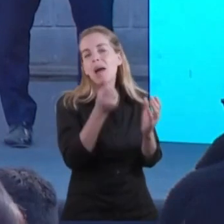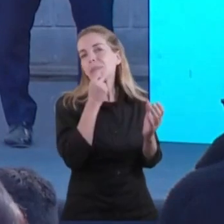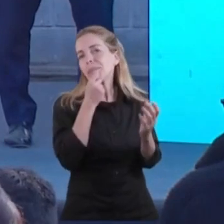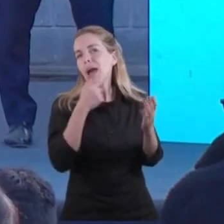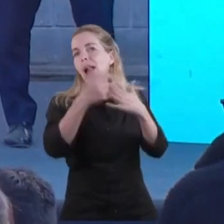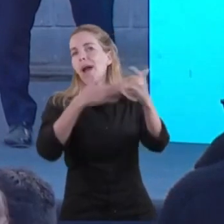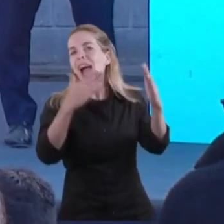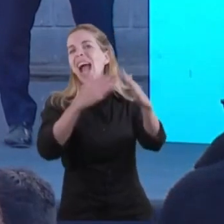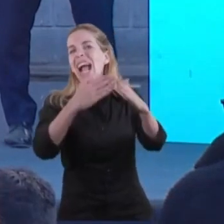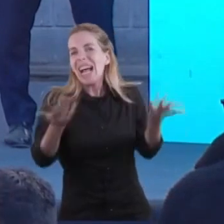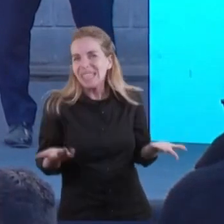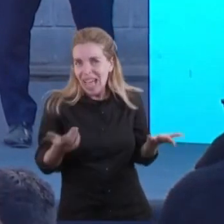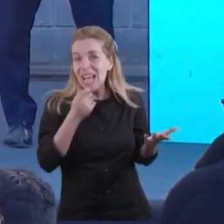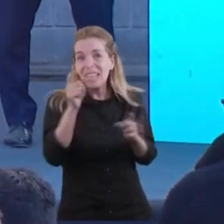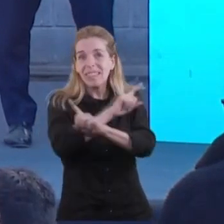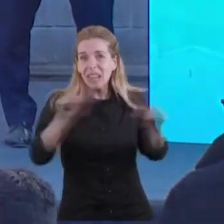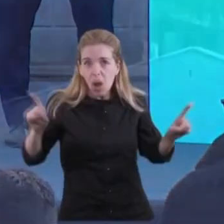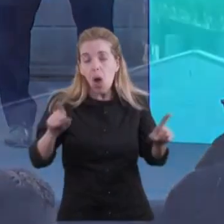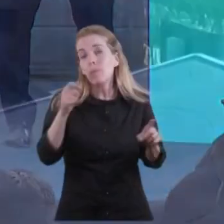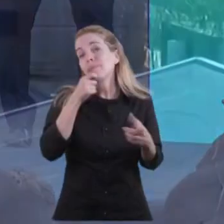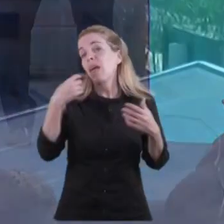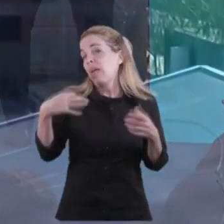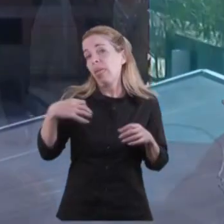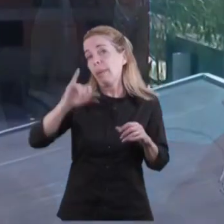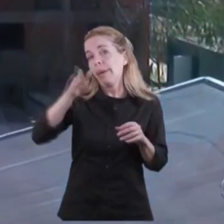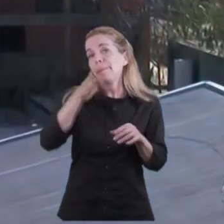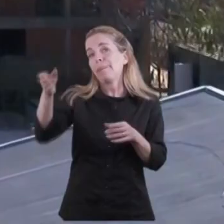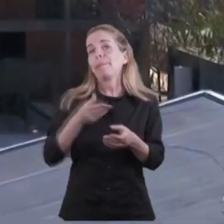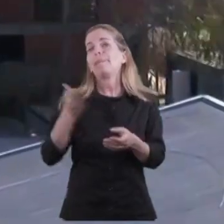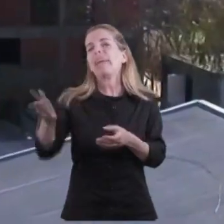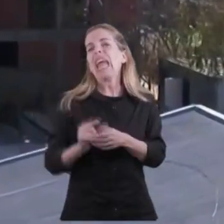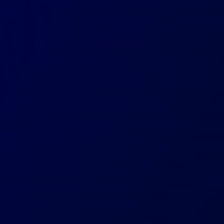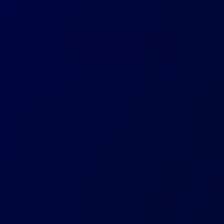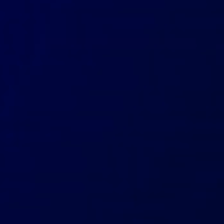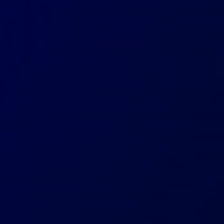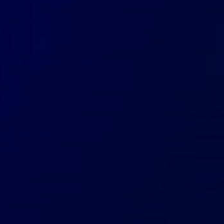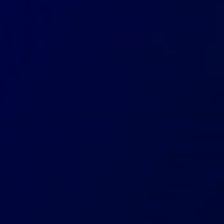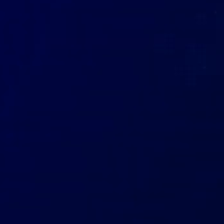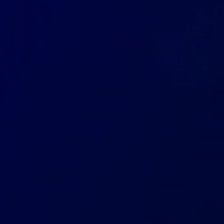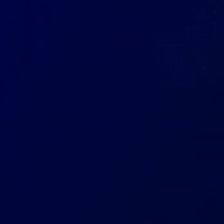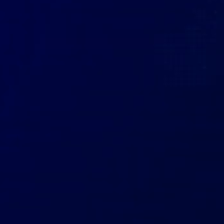la respuesta será, anda a cualquier banco y saca un crédito UBA. Así que los invito a construir ese país.